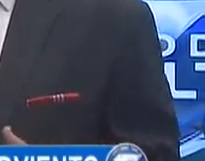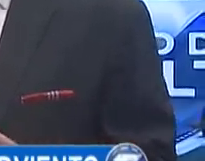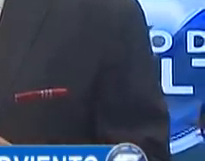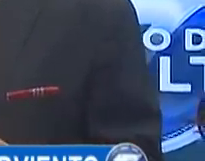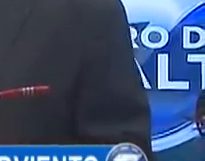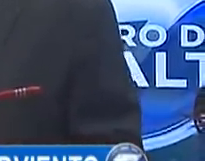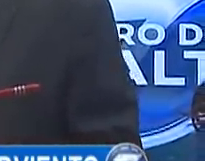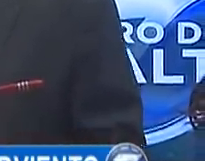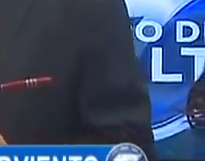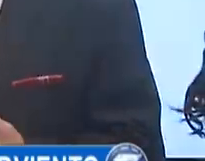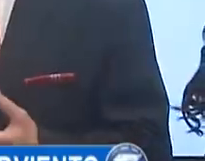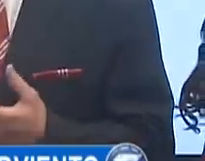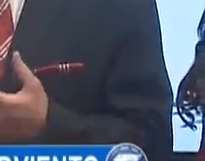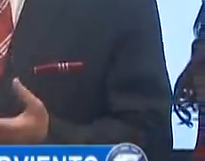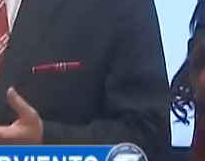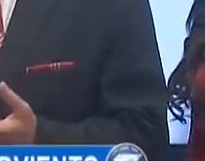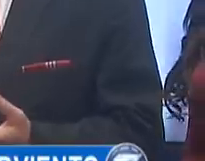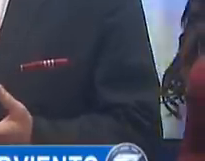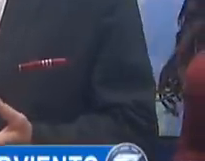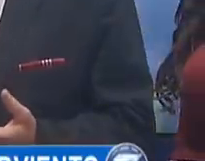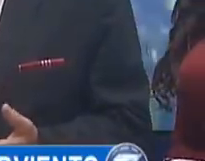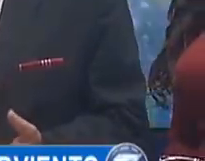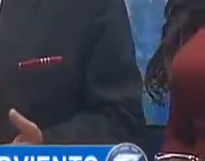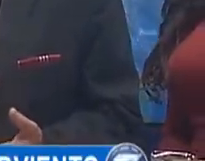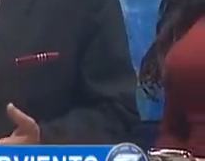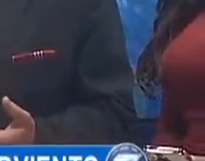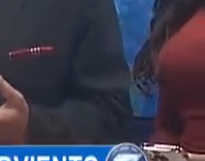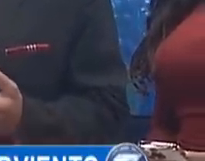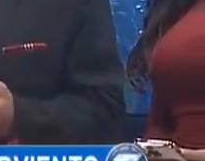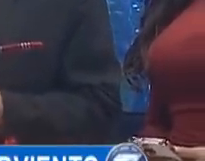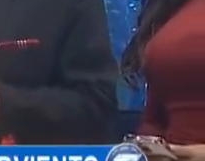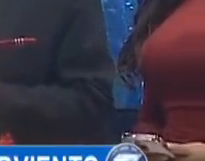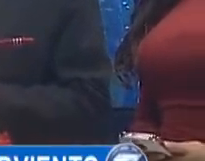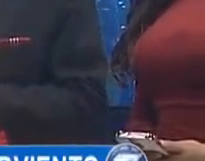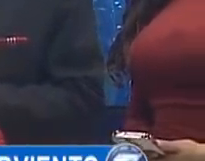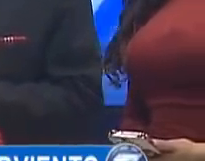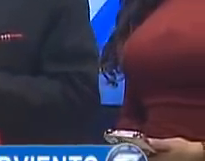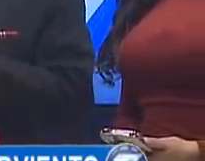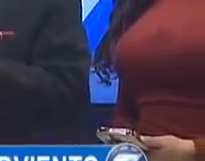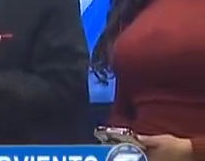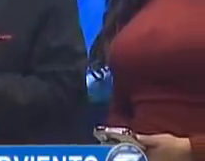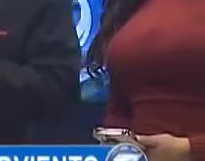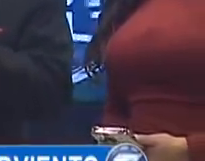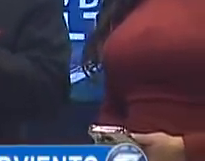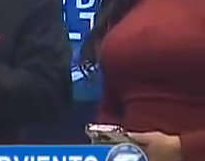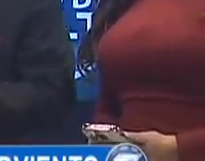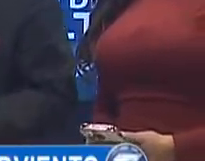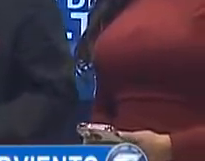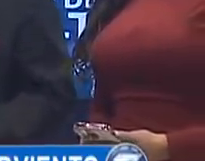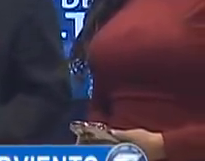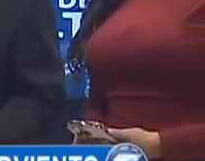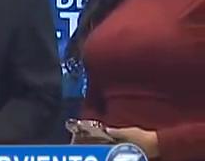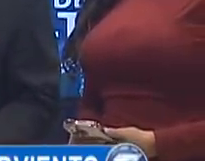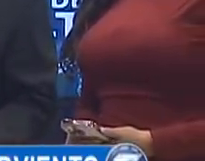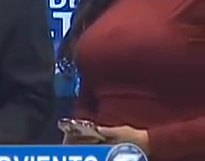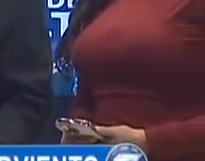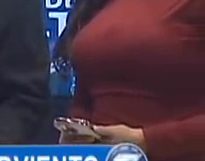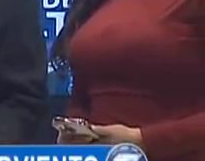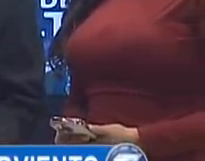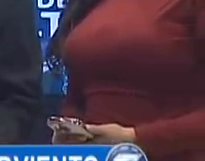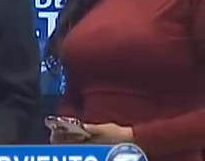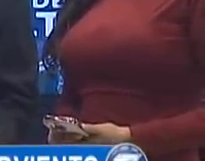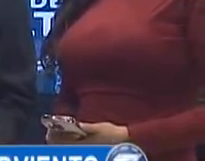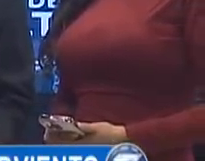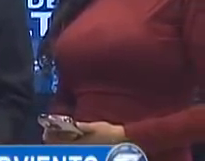ya durante mucho tiempo, María René, lo compartimos con nuestros televidentes, así que nos corresponde el encendido de la segunda vela por estar